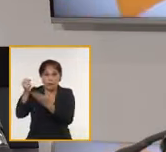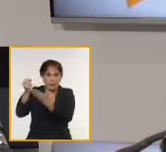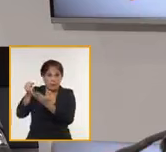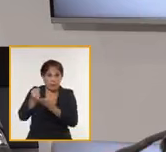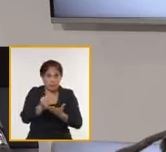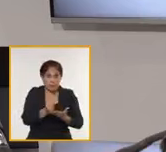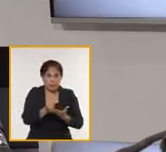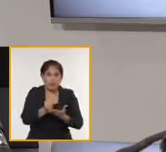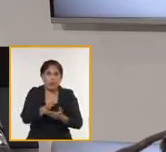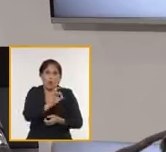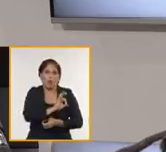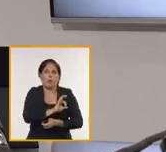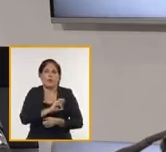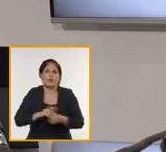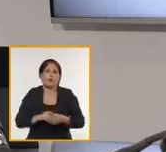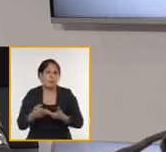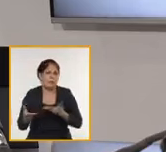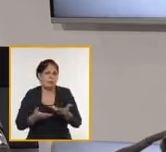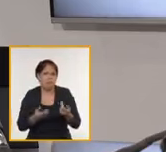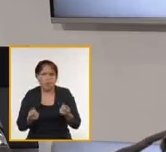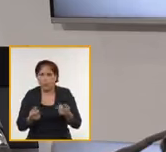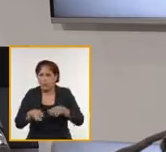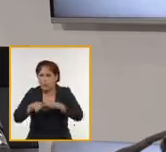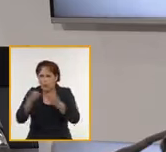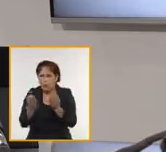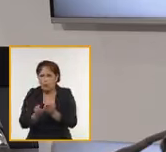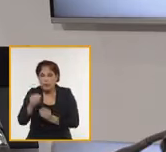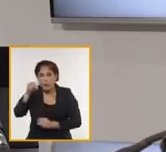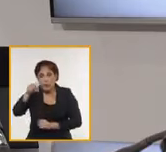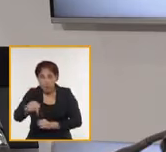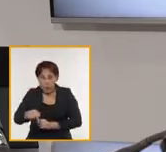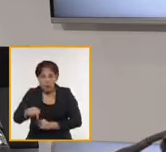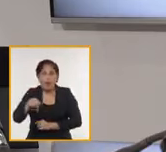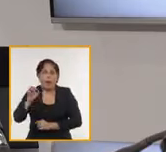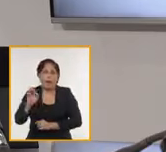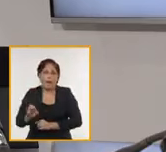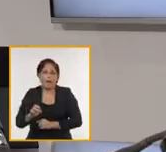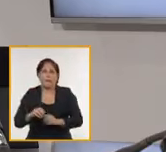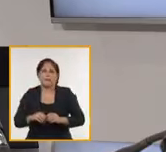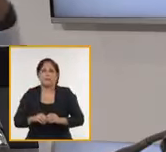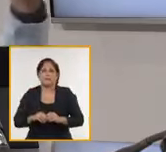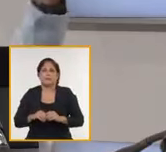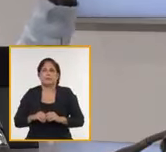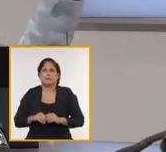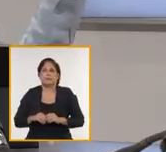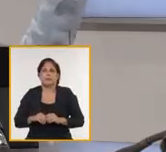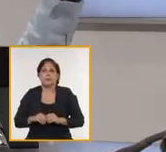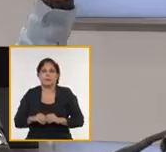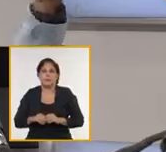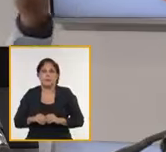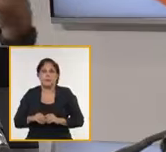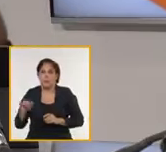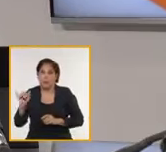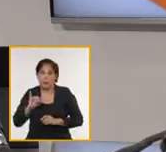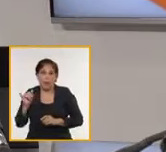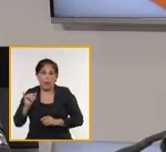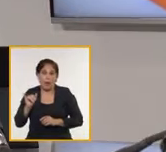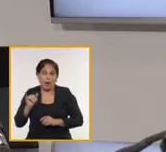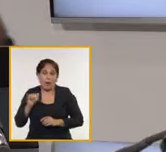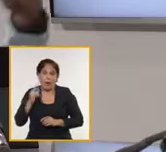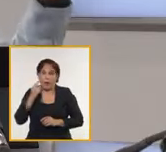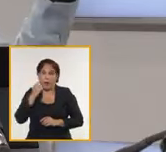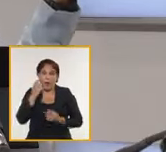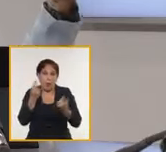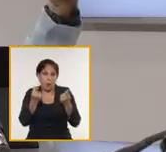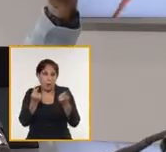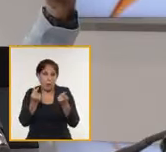Oriente. El dinamismo económico del mundo de hoy se encuentra en esa región. Y tanto con el péndulo